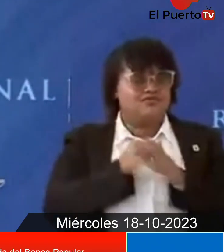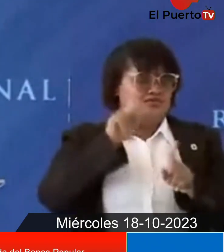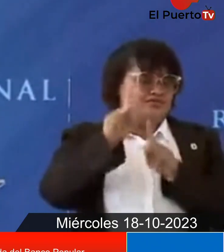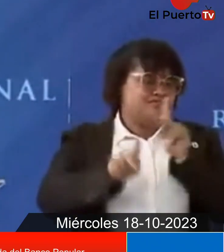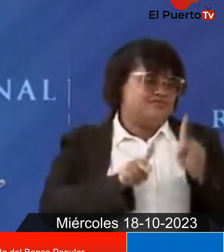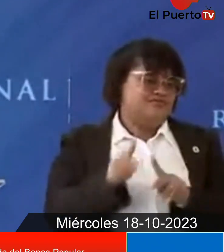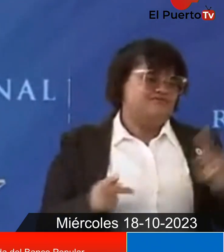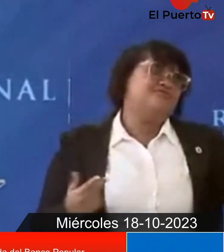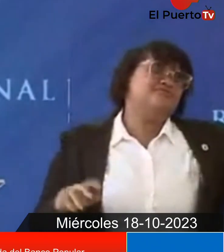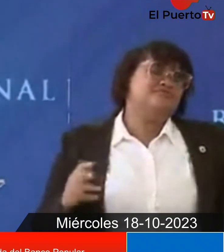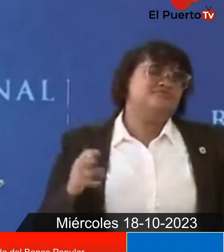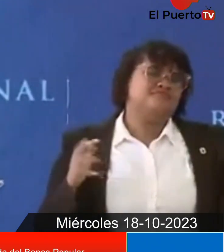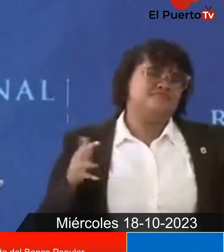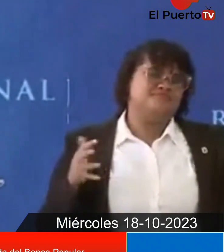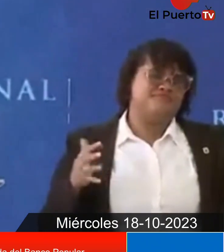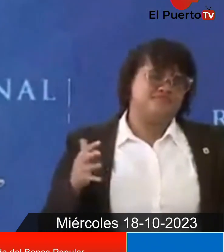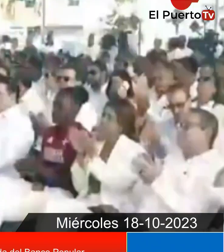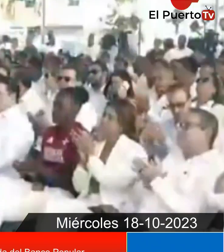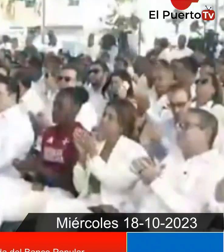personal.